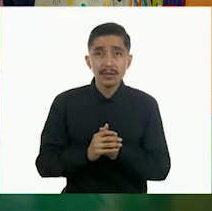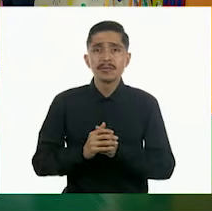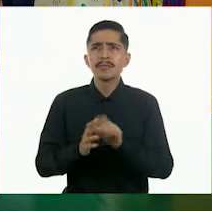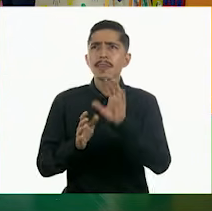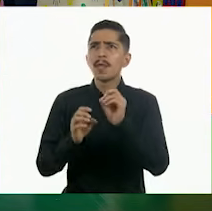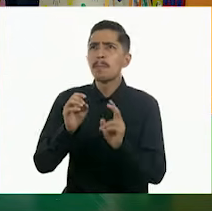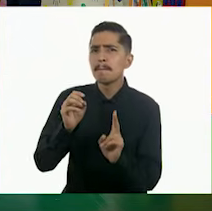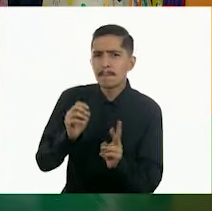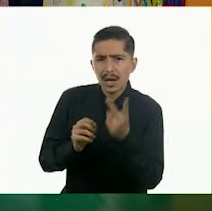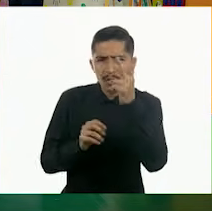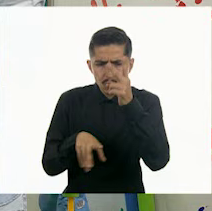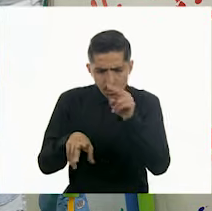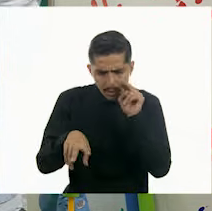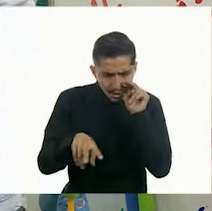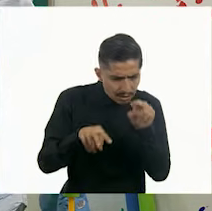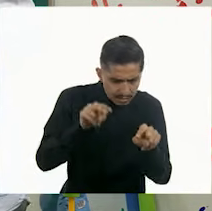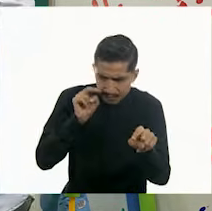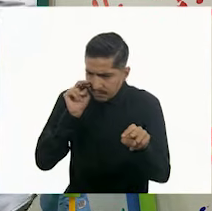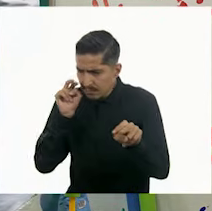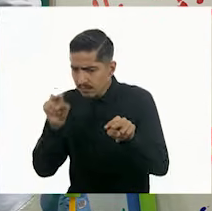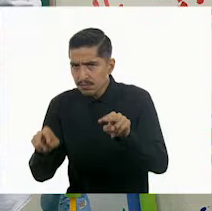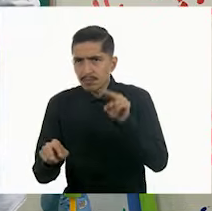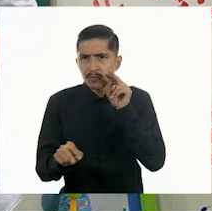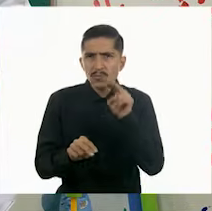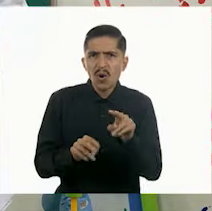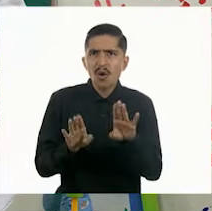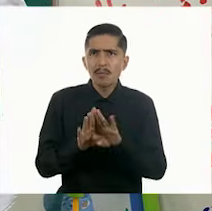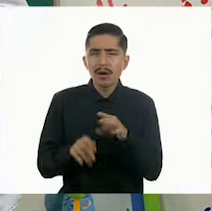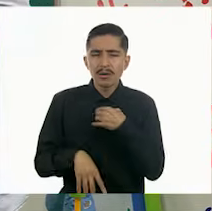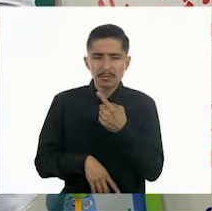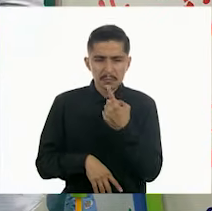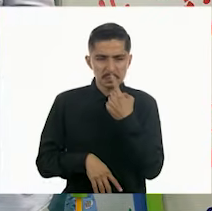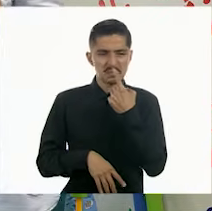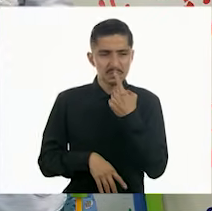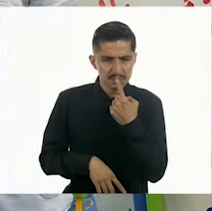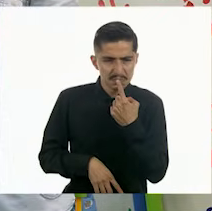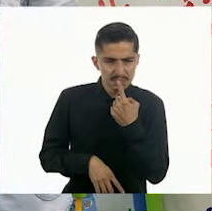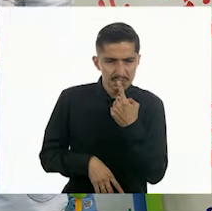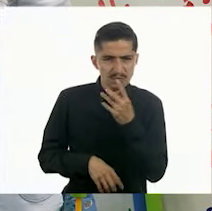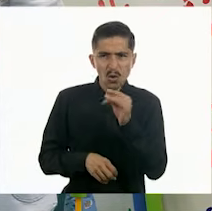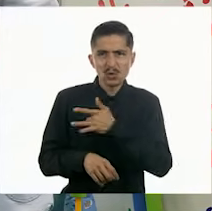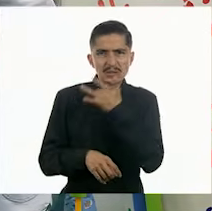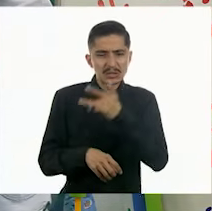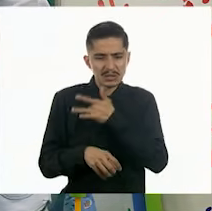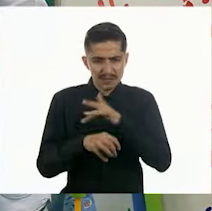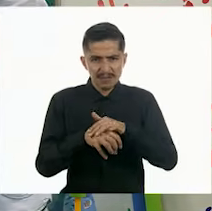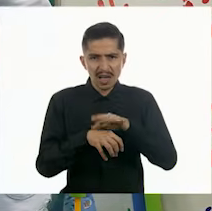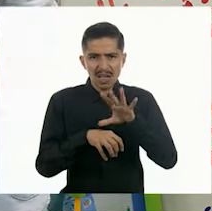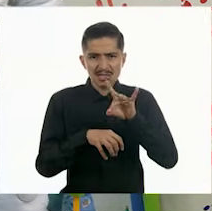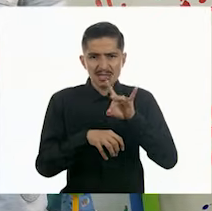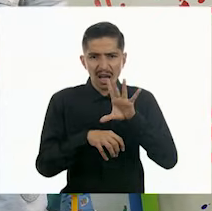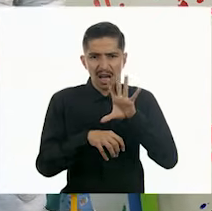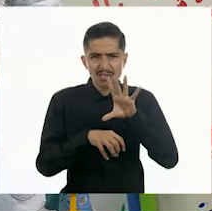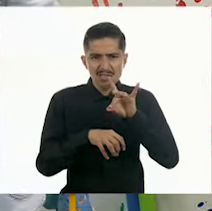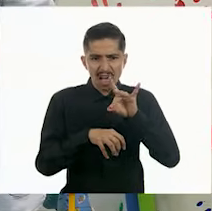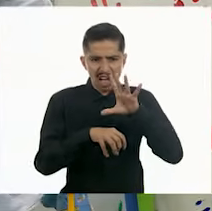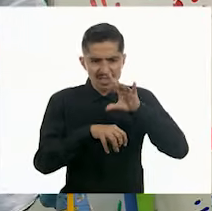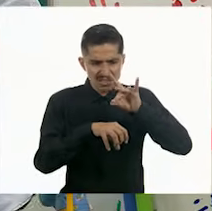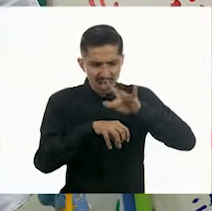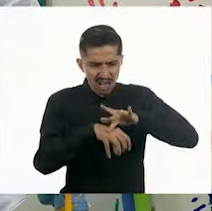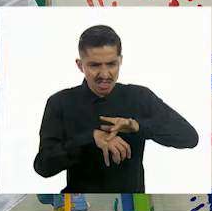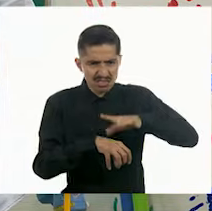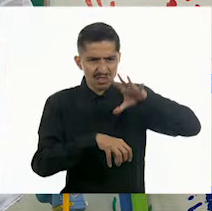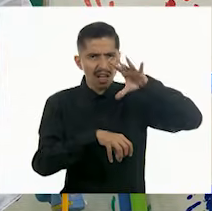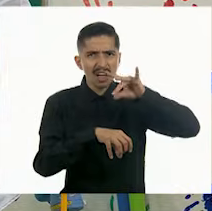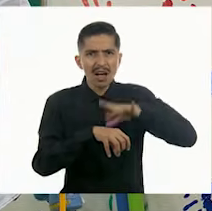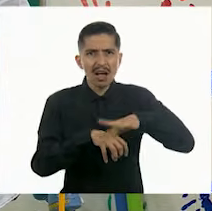verduras, con cierto olor, cierta textura pegajosa, ya no podemos